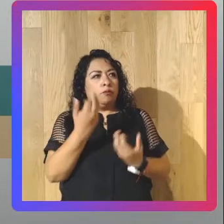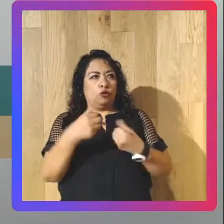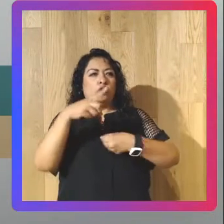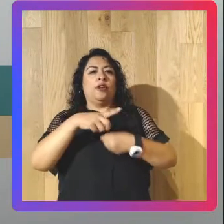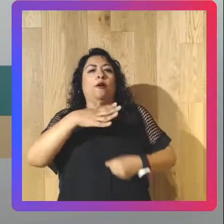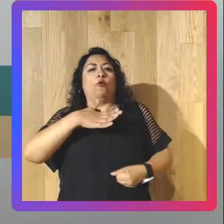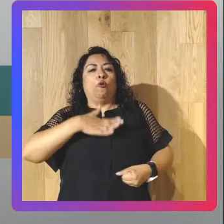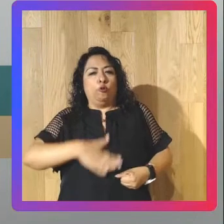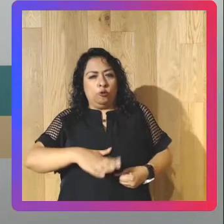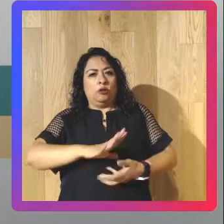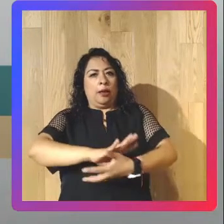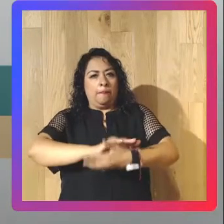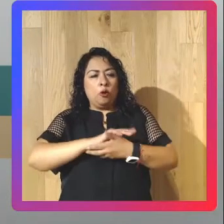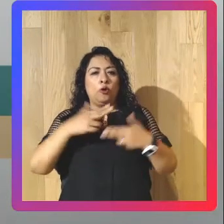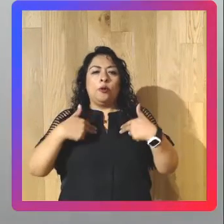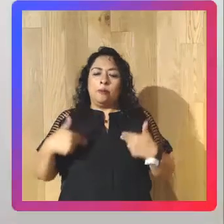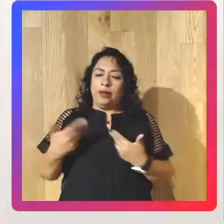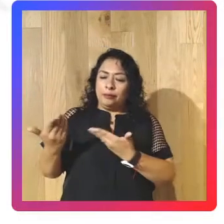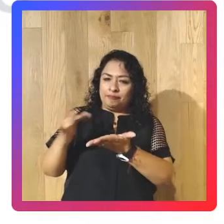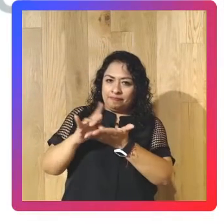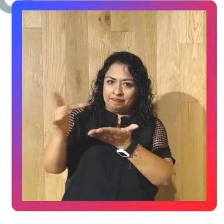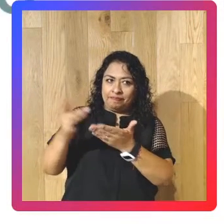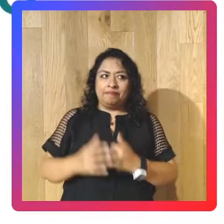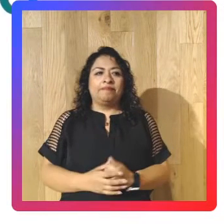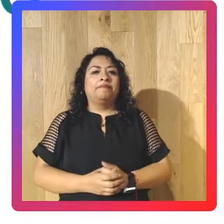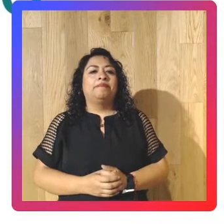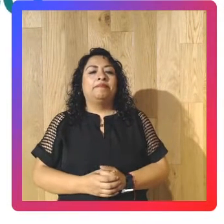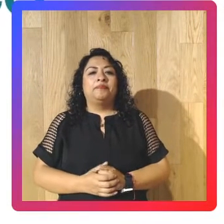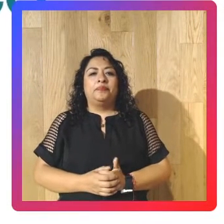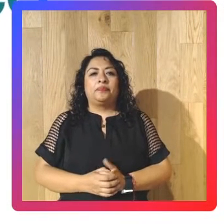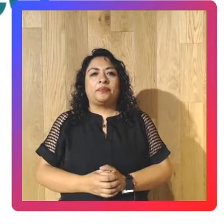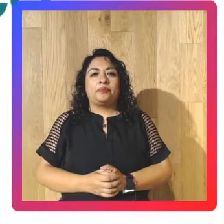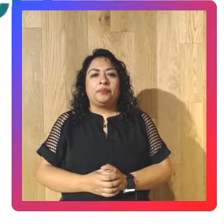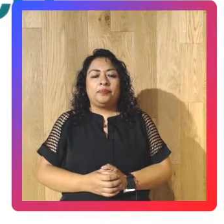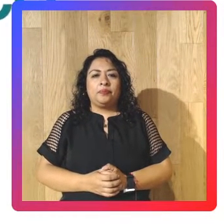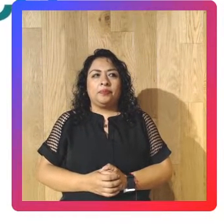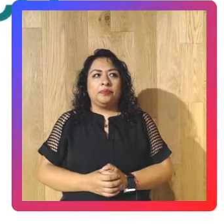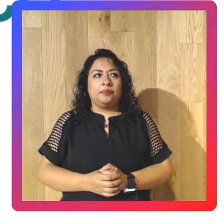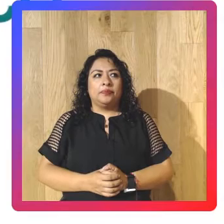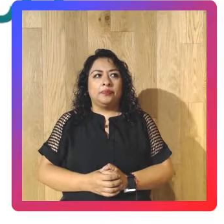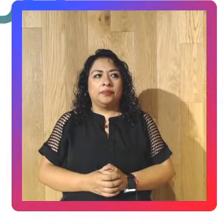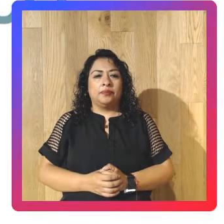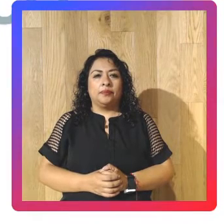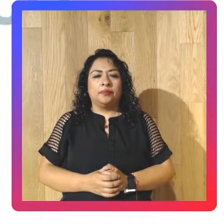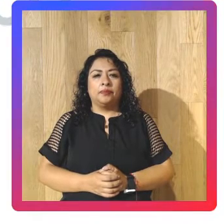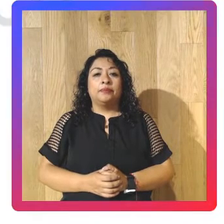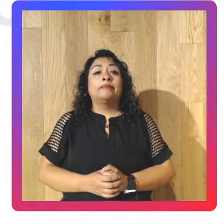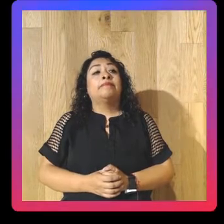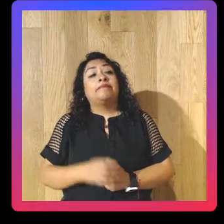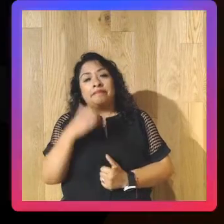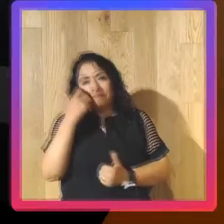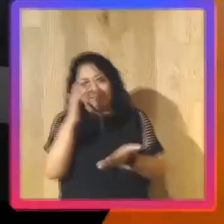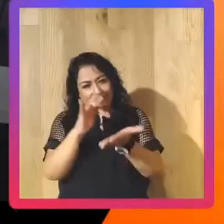sociedad justa, fraterna y humana. Muchas gracias.